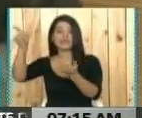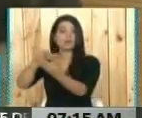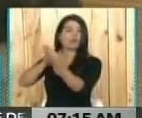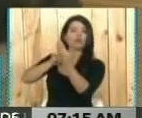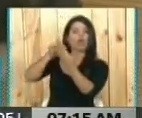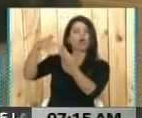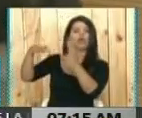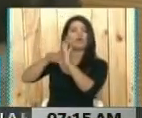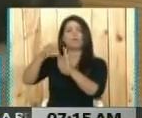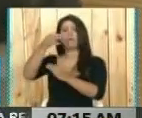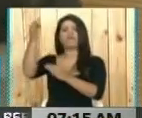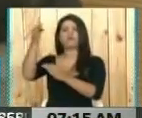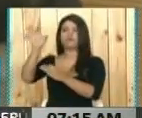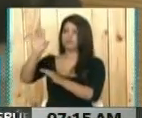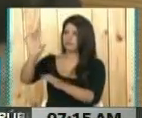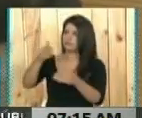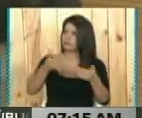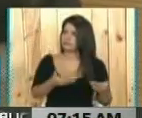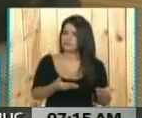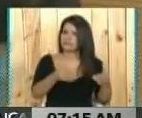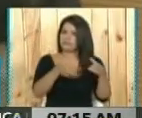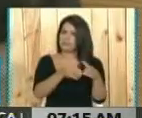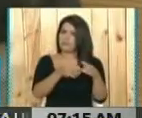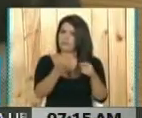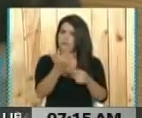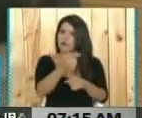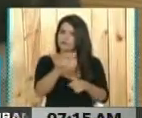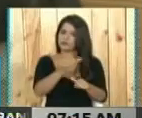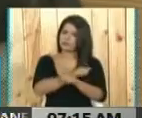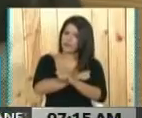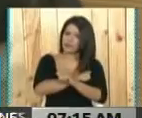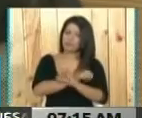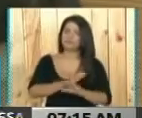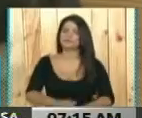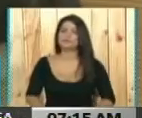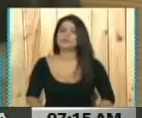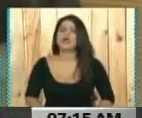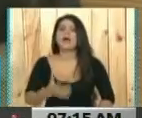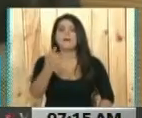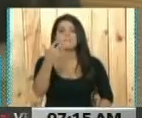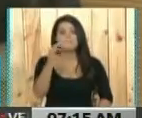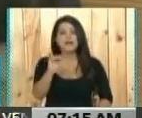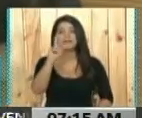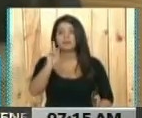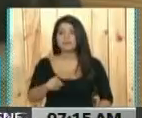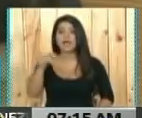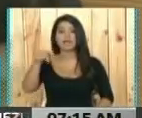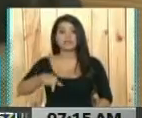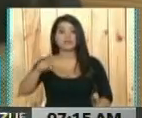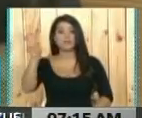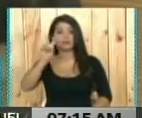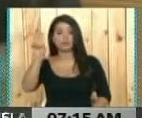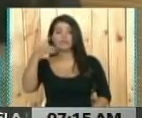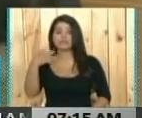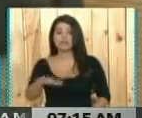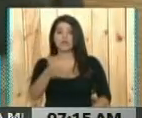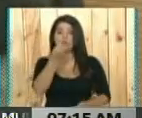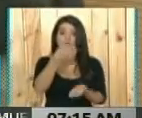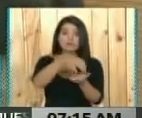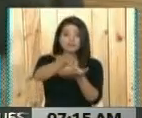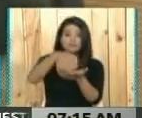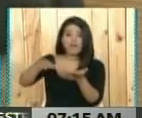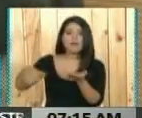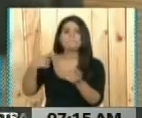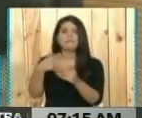de derechos humanos. El modelo bolivariano ha garantizado, además de la generación de nueva riqueza, una distribución más igualitaria